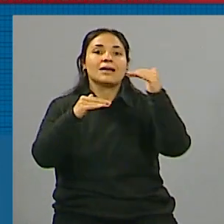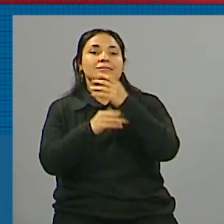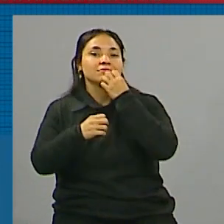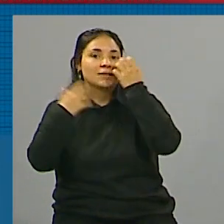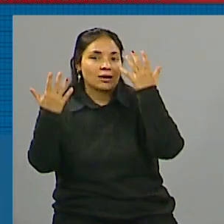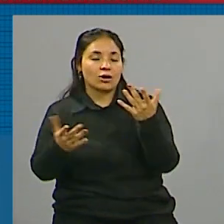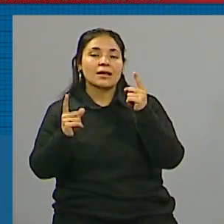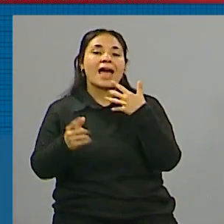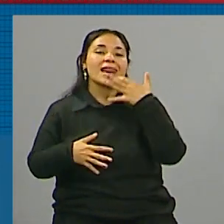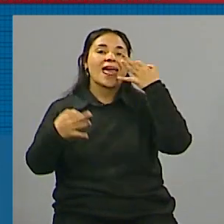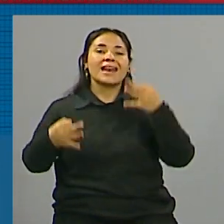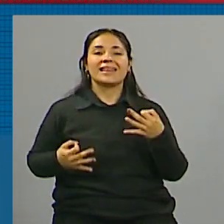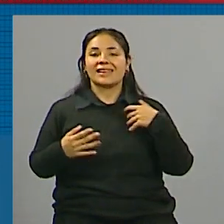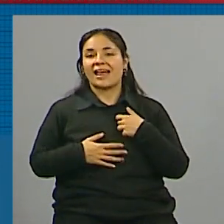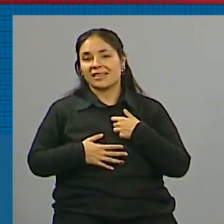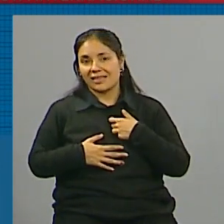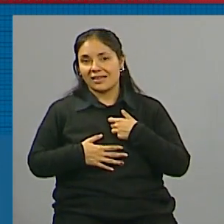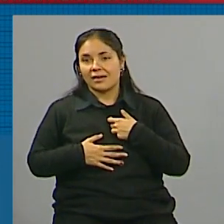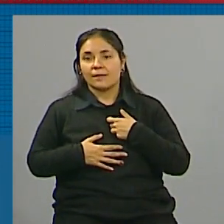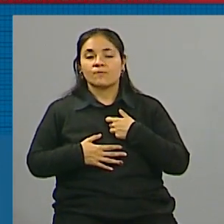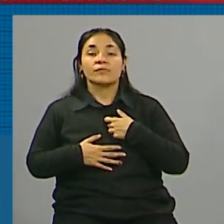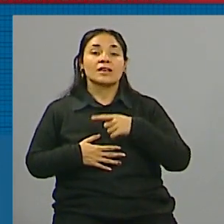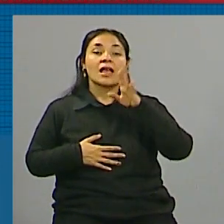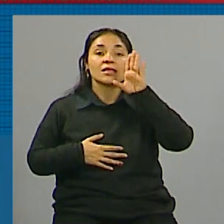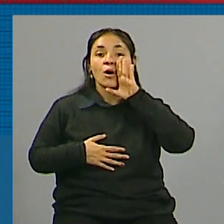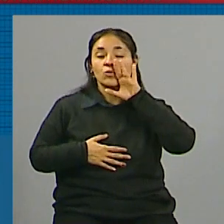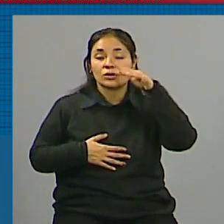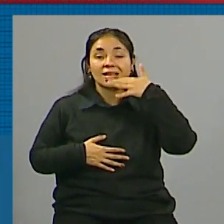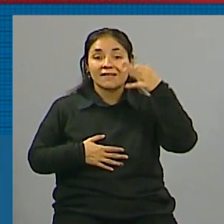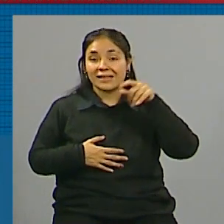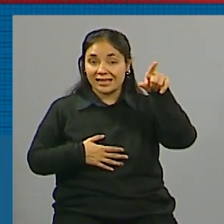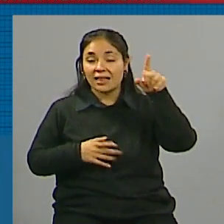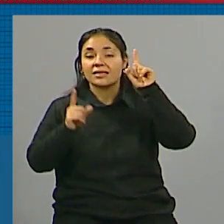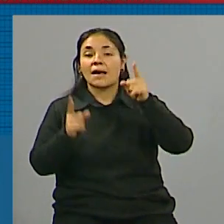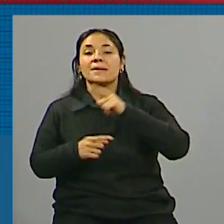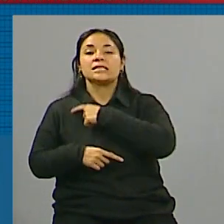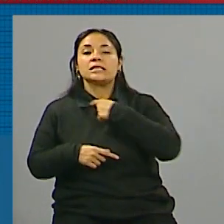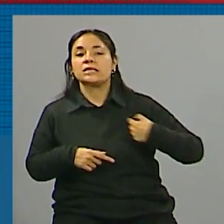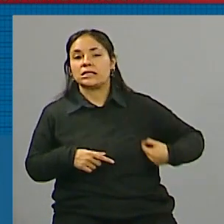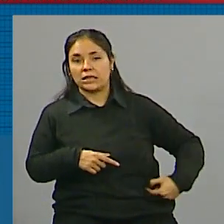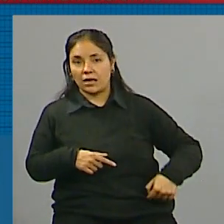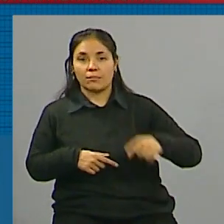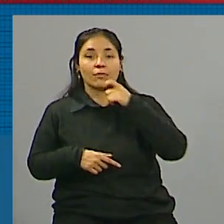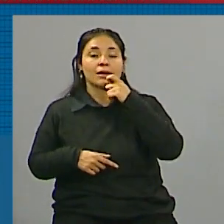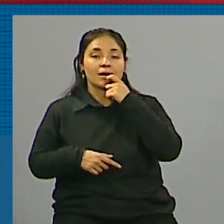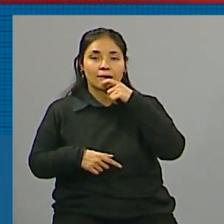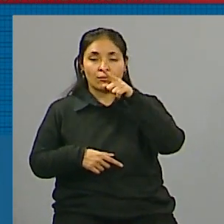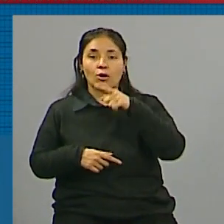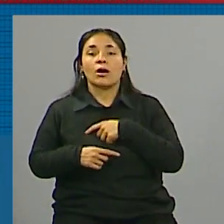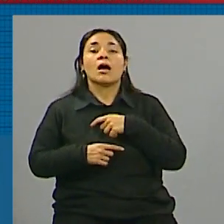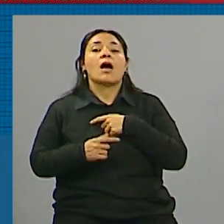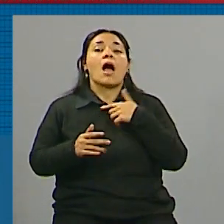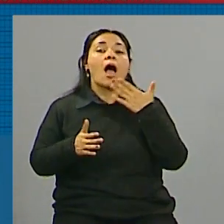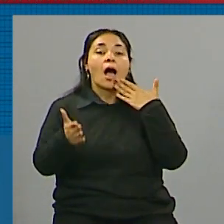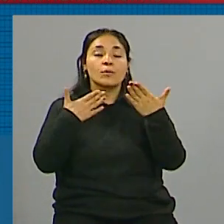una sinceridad que no se ha dado por parte tanto de Estados Unidos principalmente y de China, en el sentido de que si avanzan los